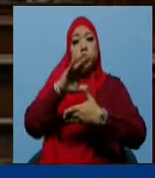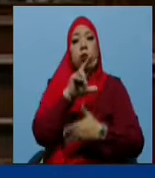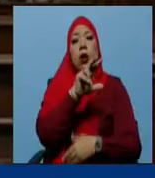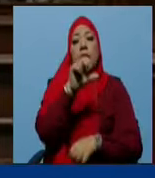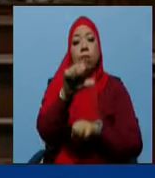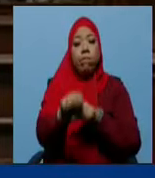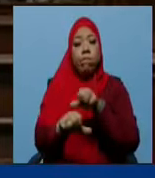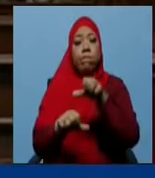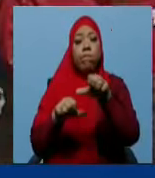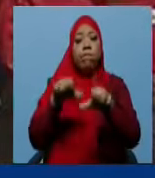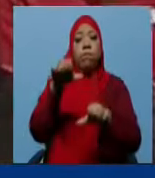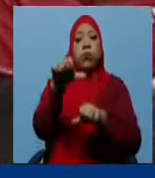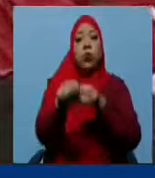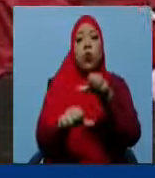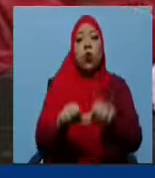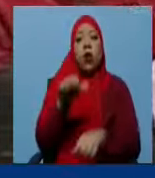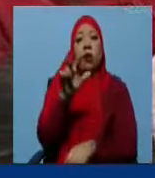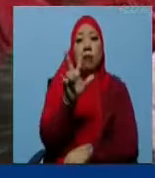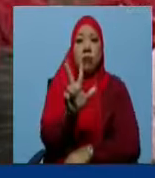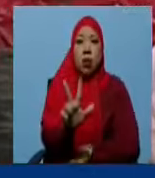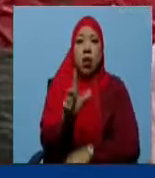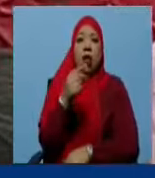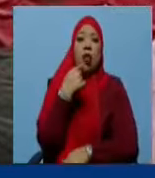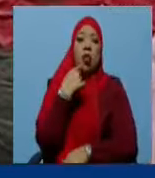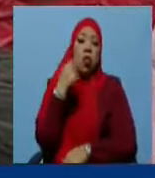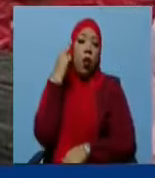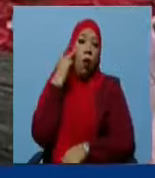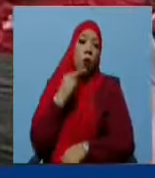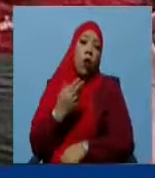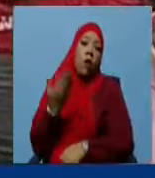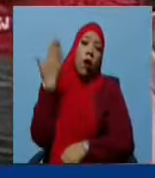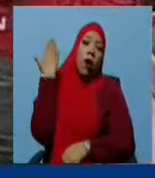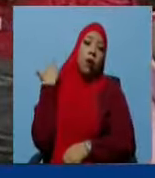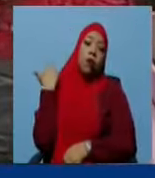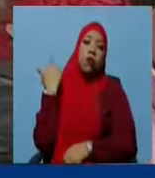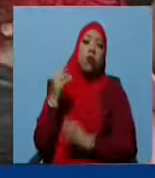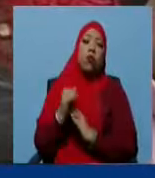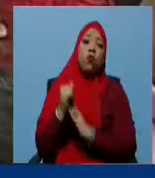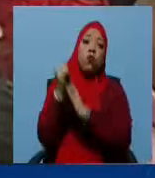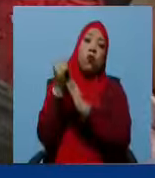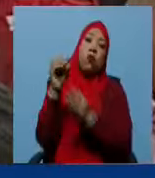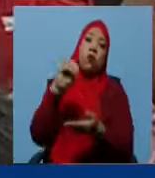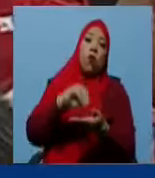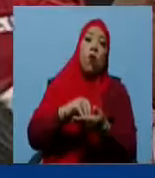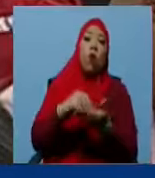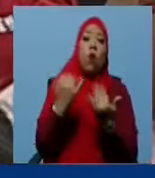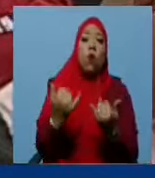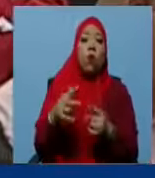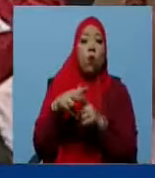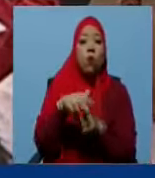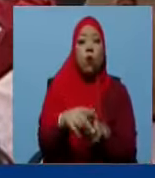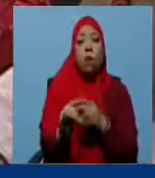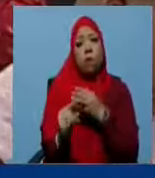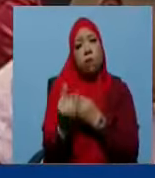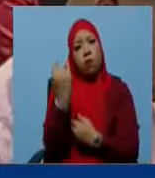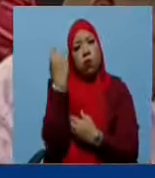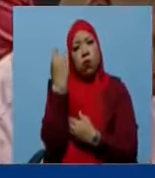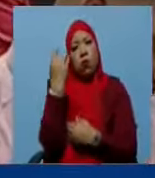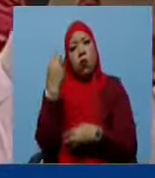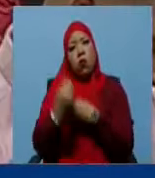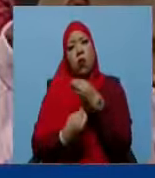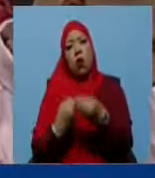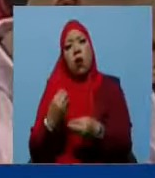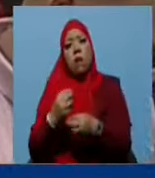3 siglos continuos. Y como dijera Bolívar en su tiempo, se nos ha dominado más por el engaño que por